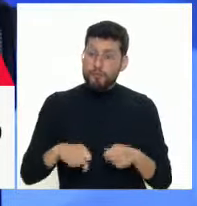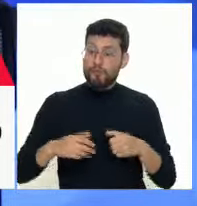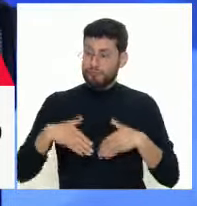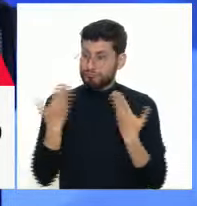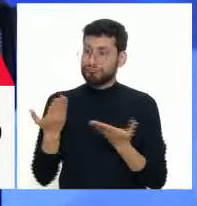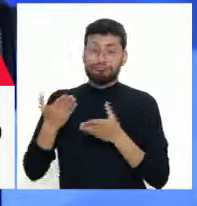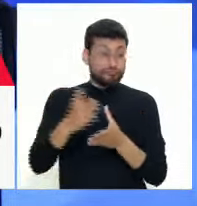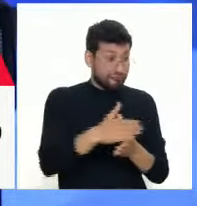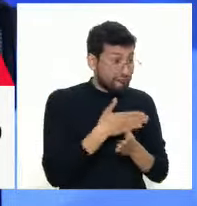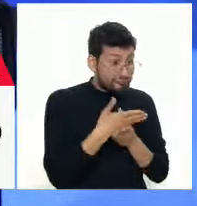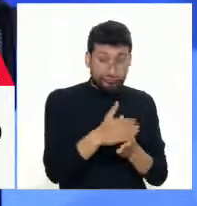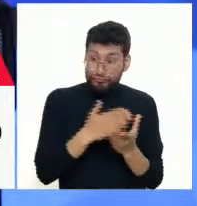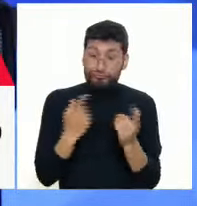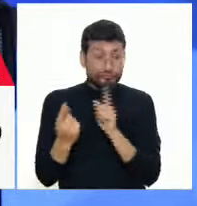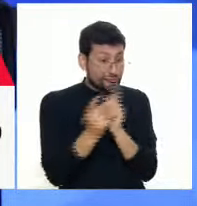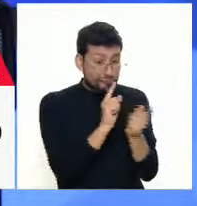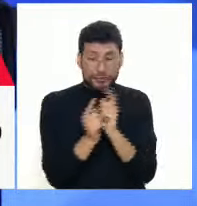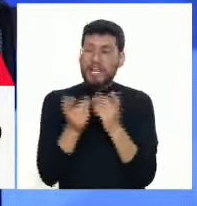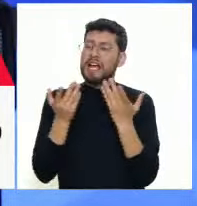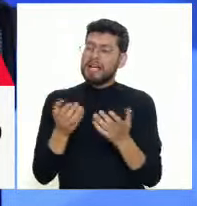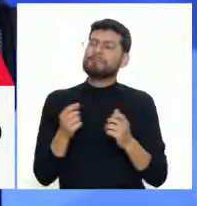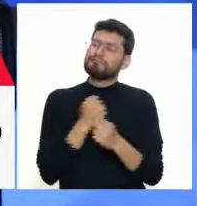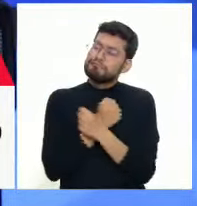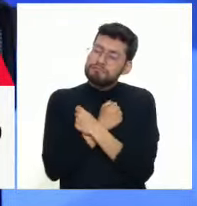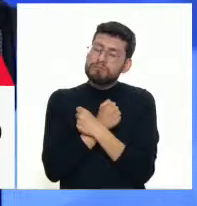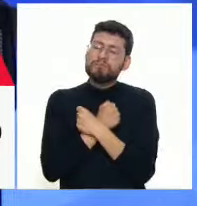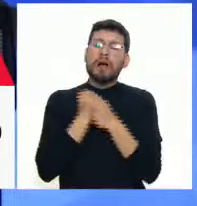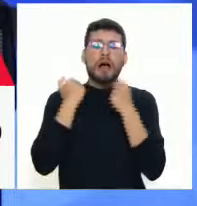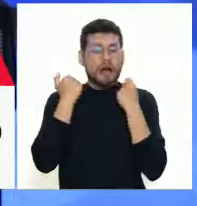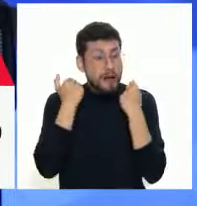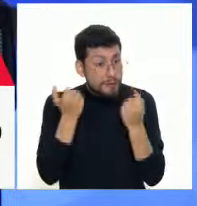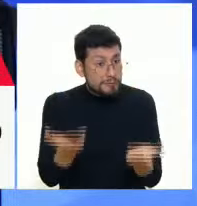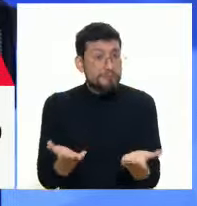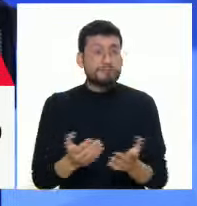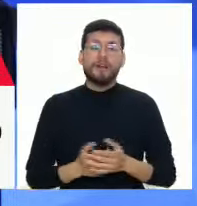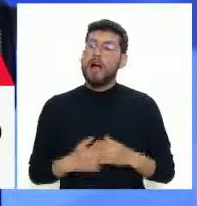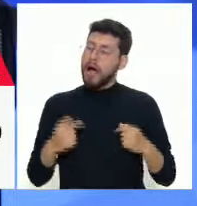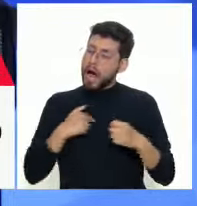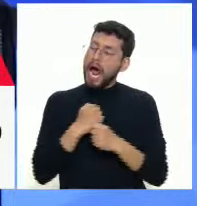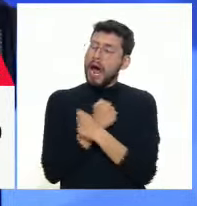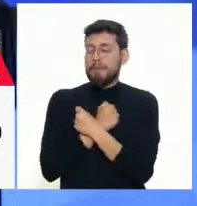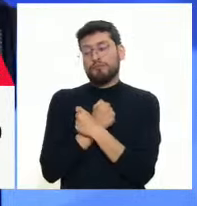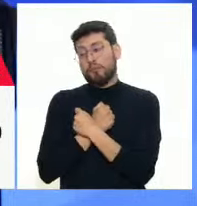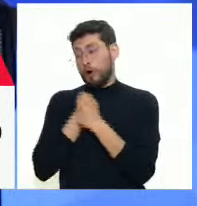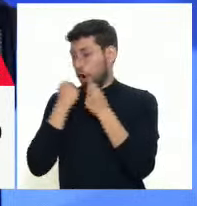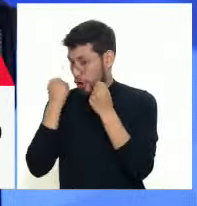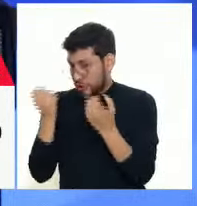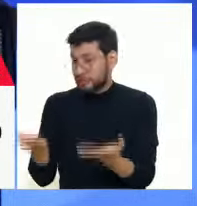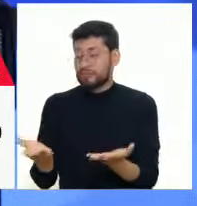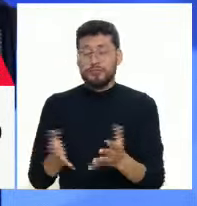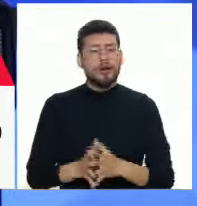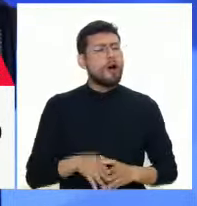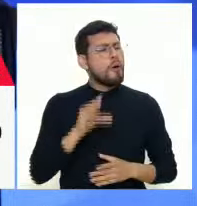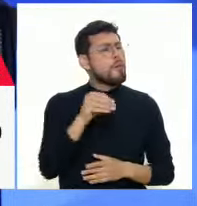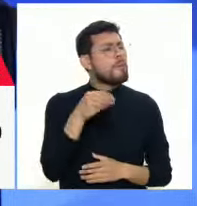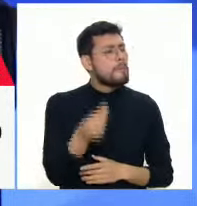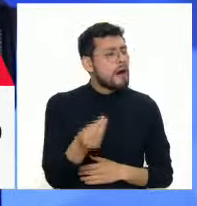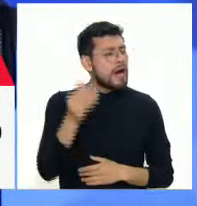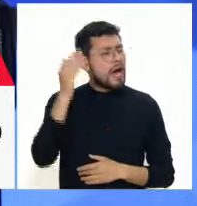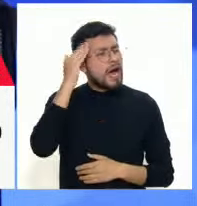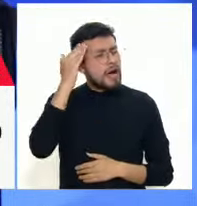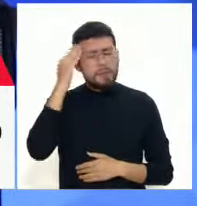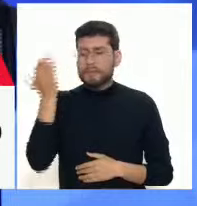interactuar, lo hacemos con sumo cariño, lo hacemos con mucho amor, porque